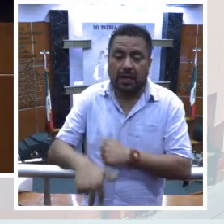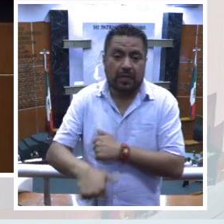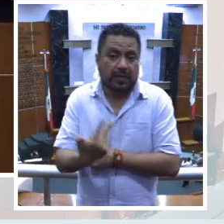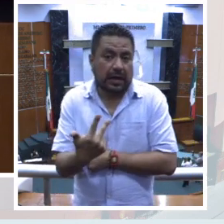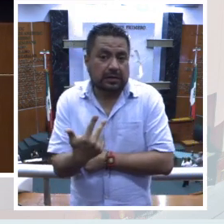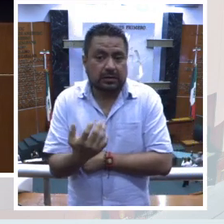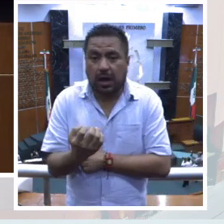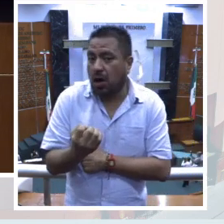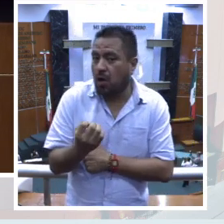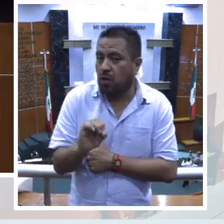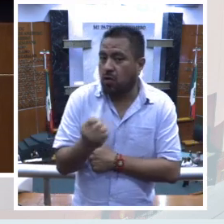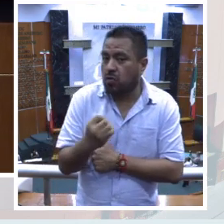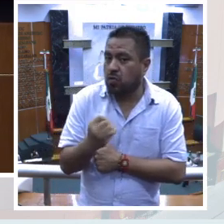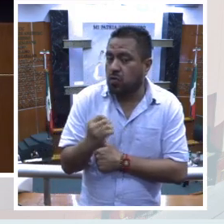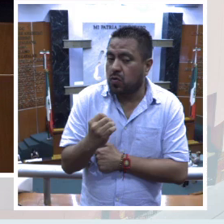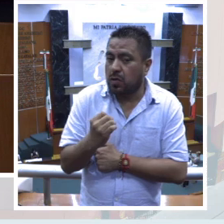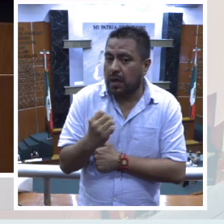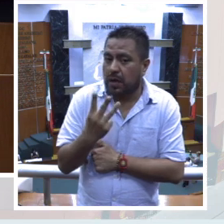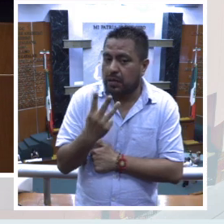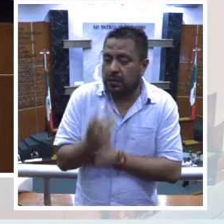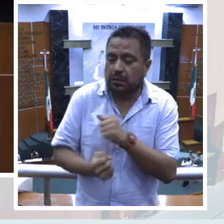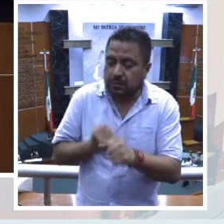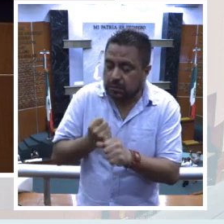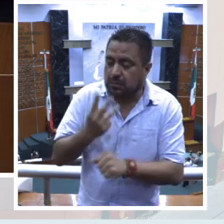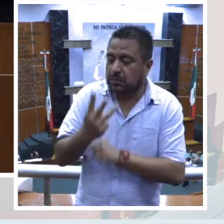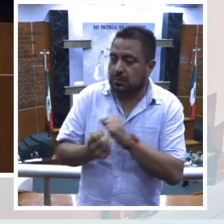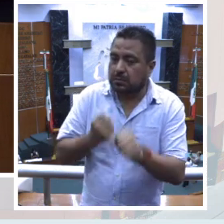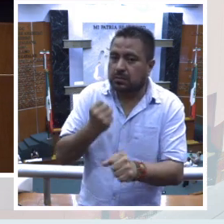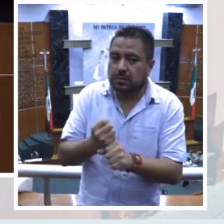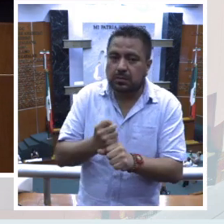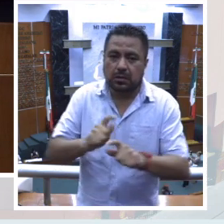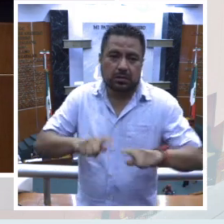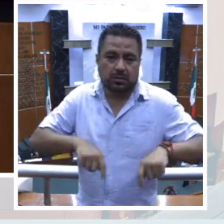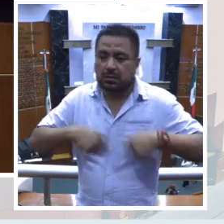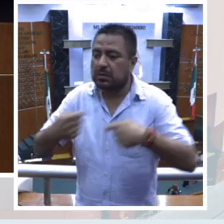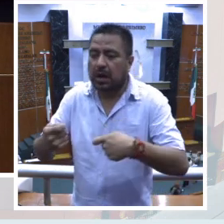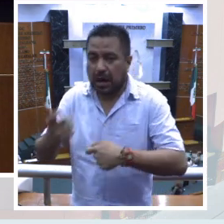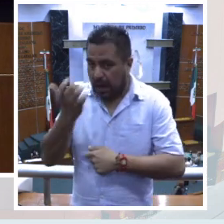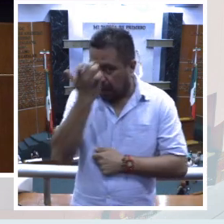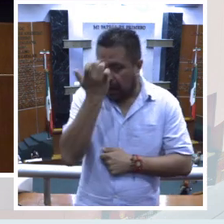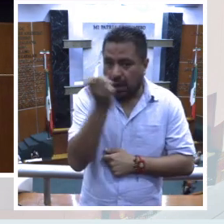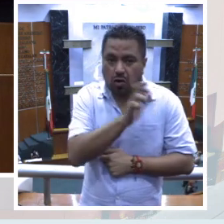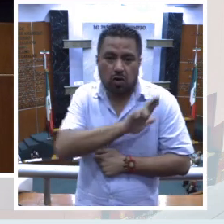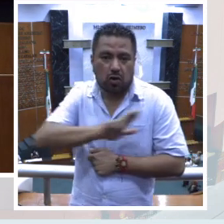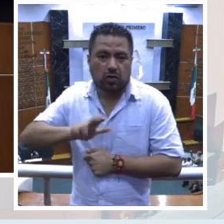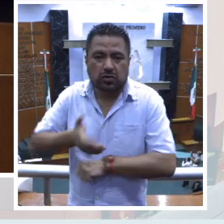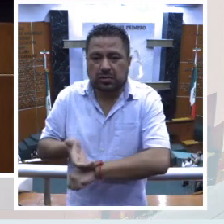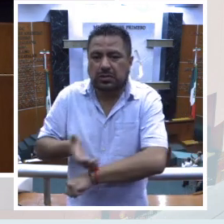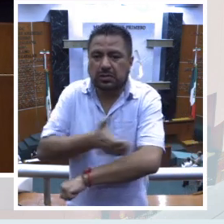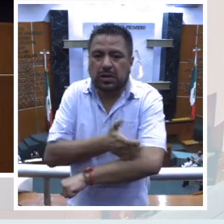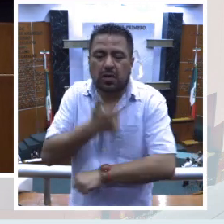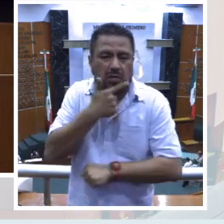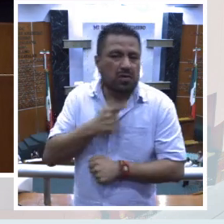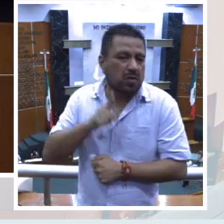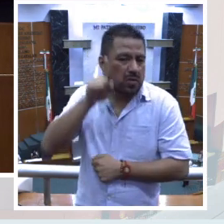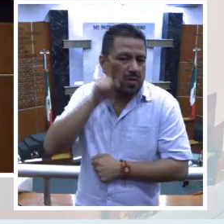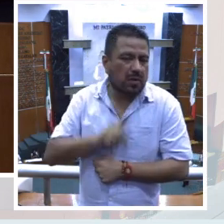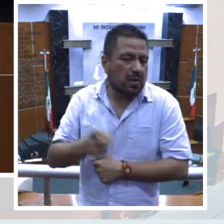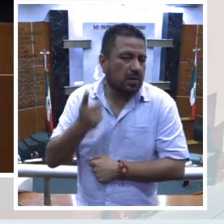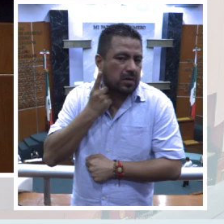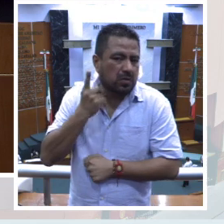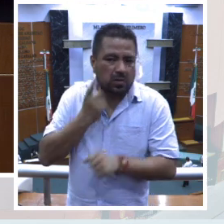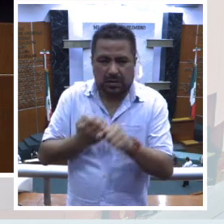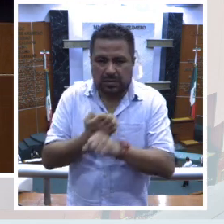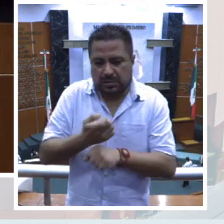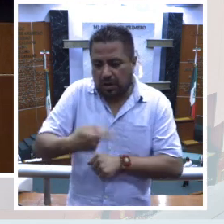octubre por lo menos cada 3 años se otorgue un reconocimiento a compañeras y a compañeros diputados locales